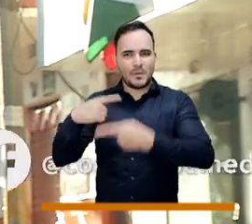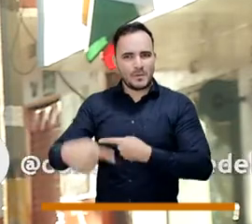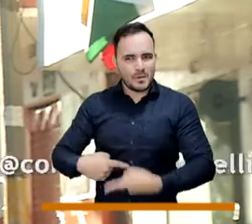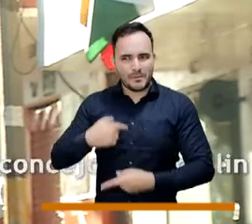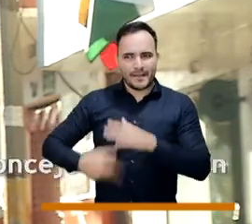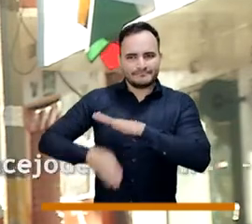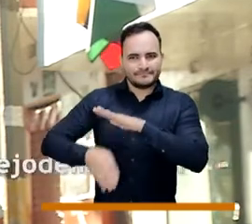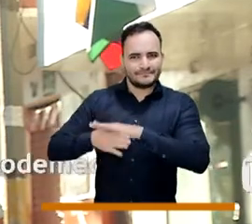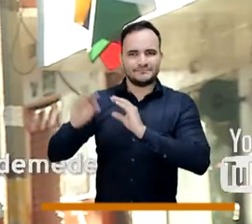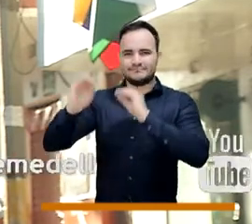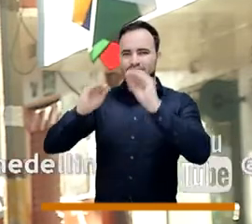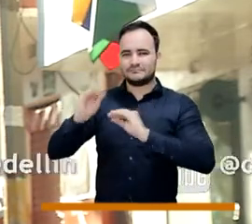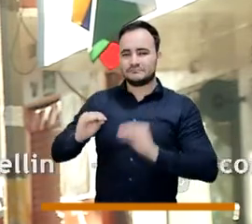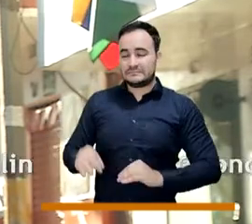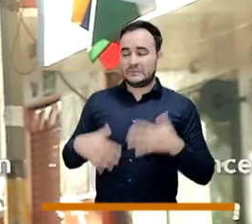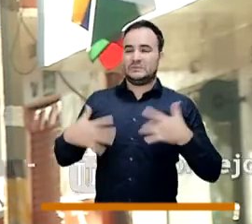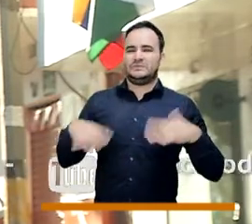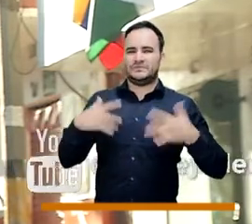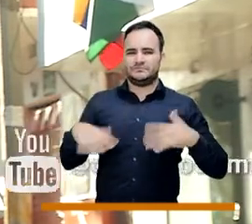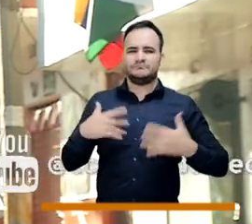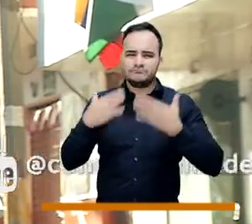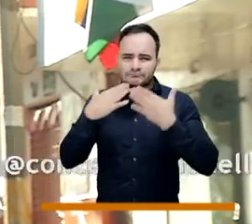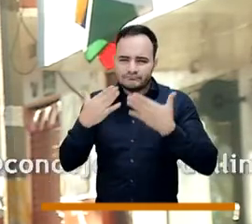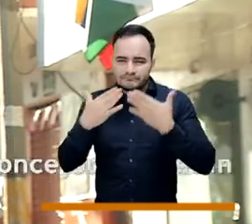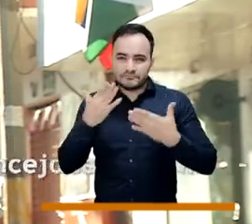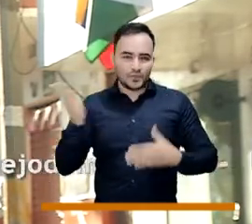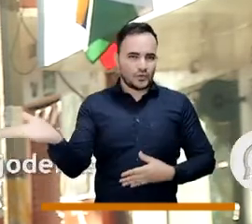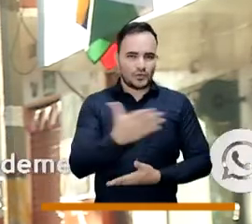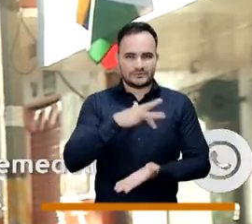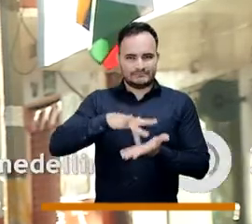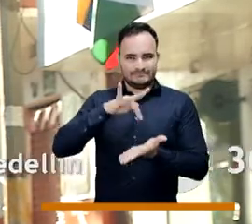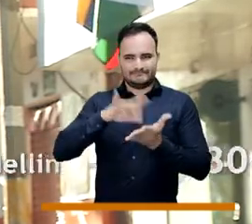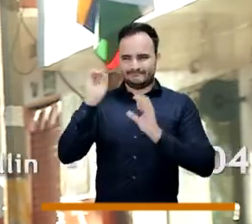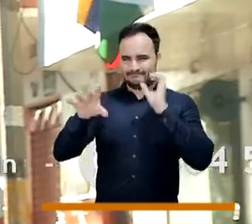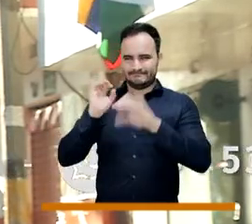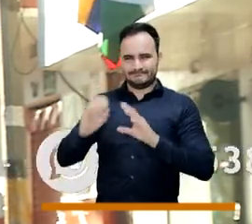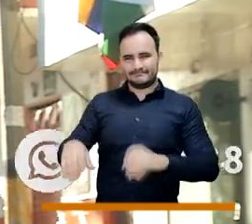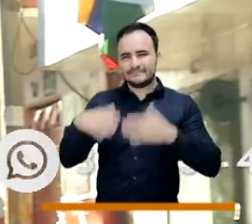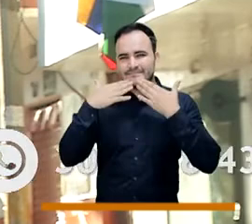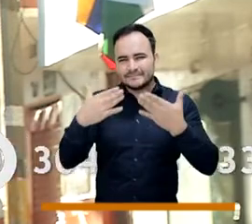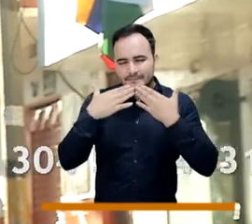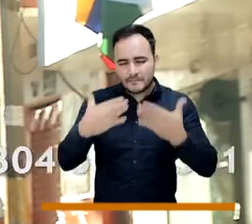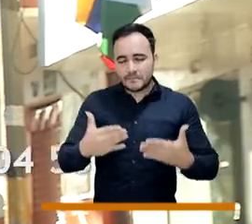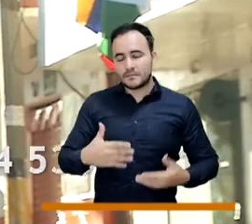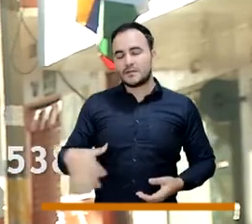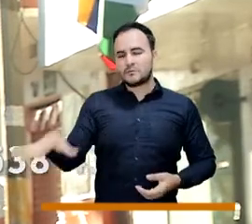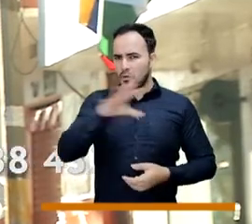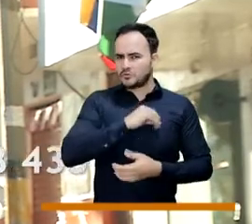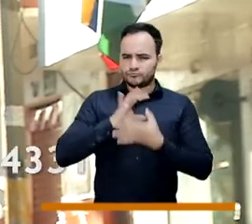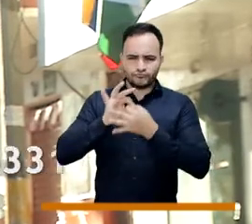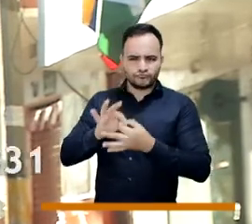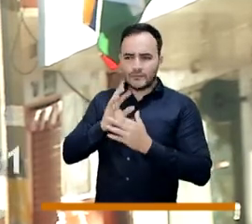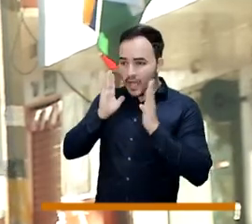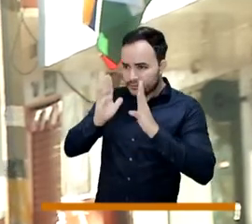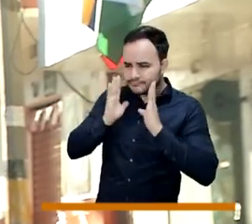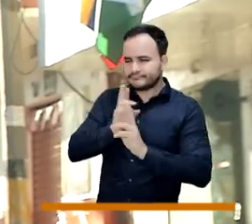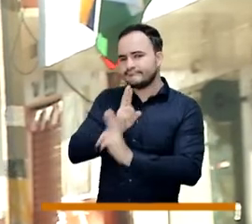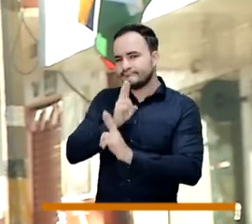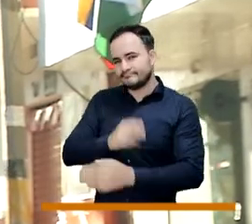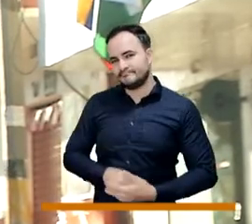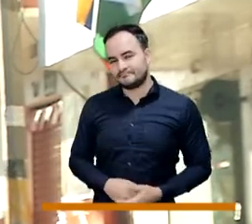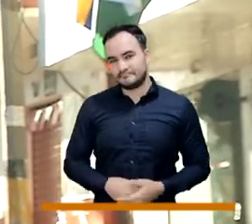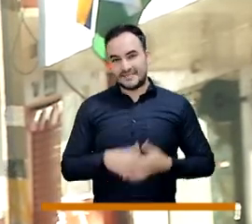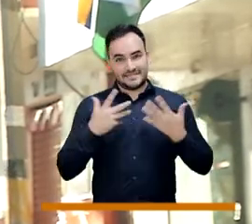conversación no para, los invitamos a seguir dejándonos sus opiniones, sus participaciones, que las estamos leyendo y estamos